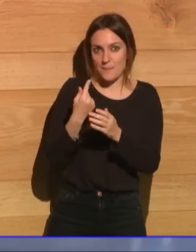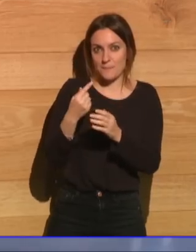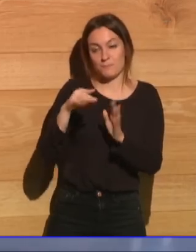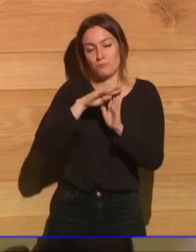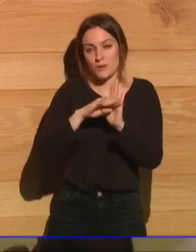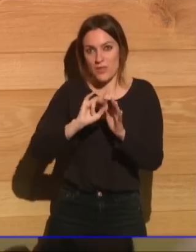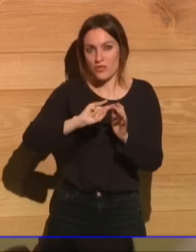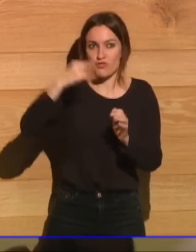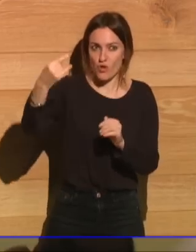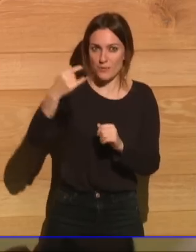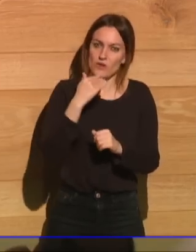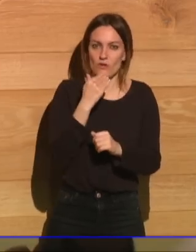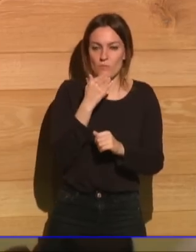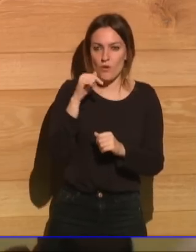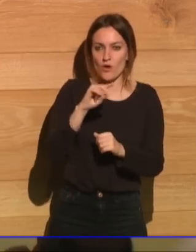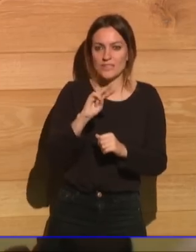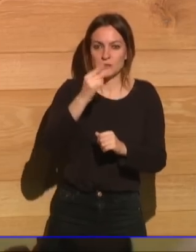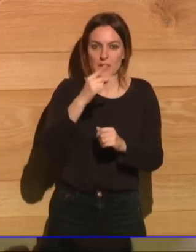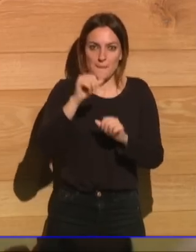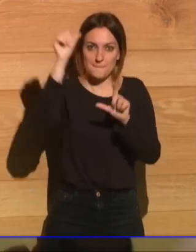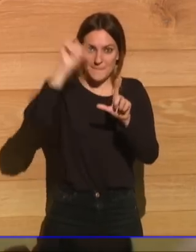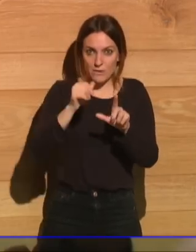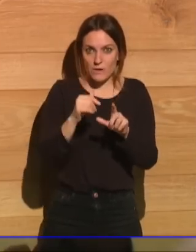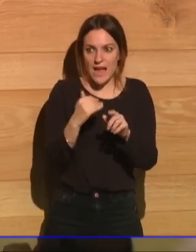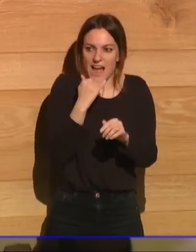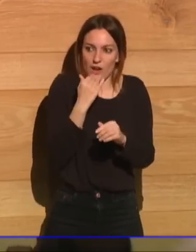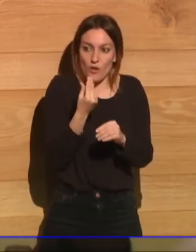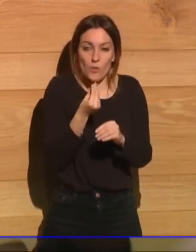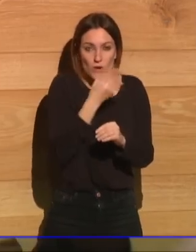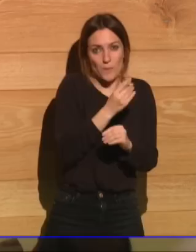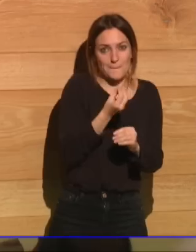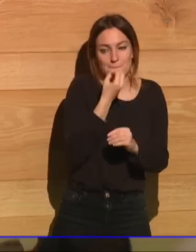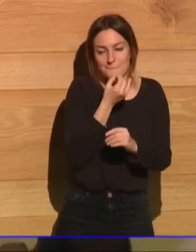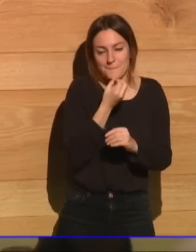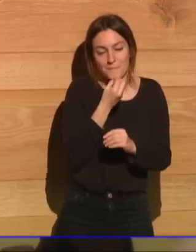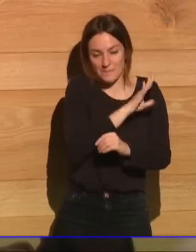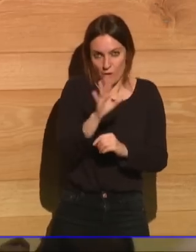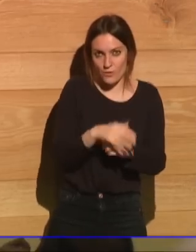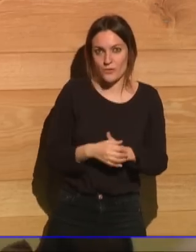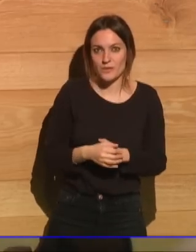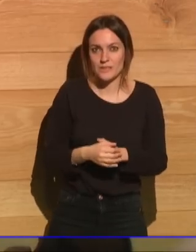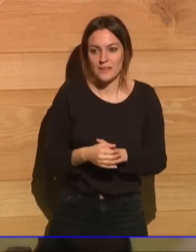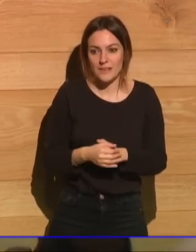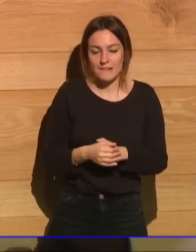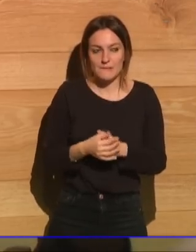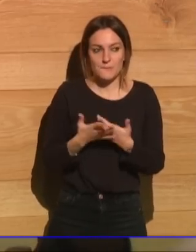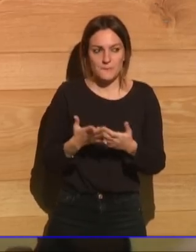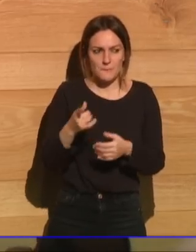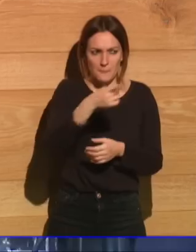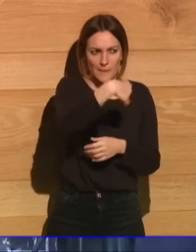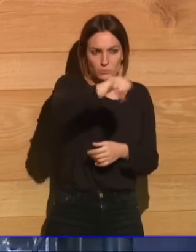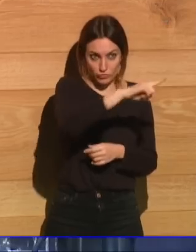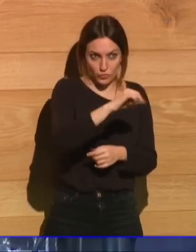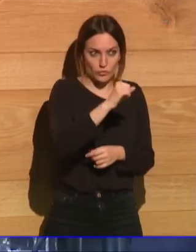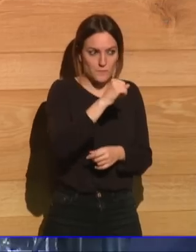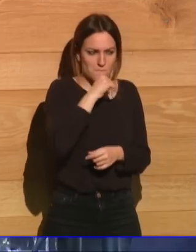o sea, la estrenan como la segunda película de una buena. Y prácticamente pasa Oye, desapercibida. vosotros que sois súper